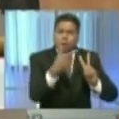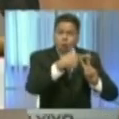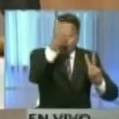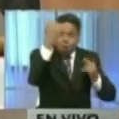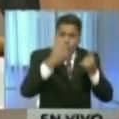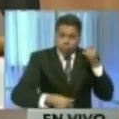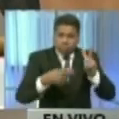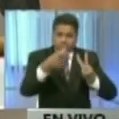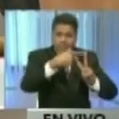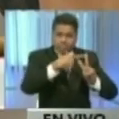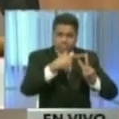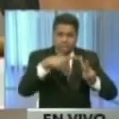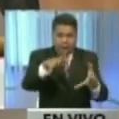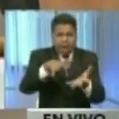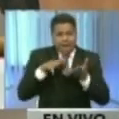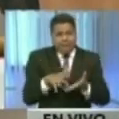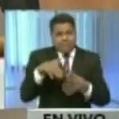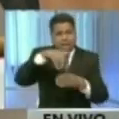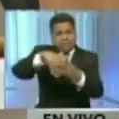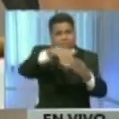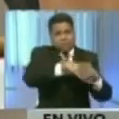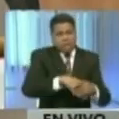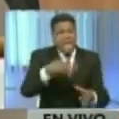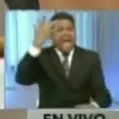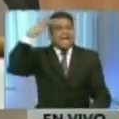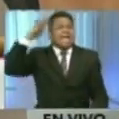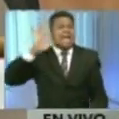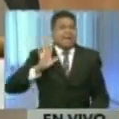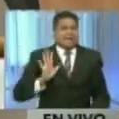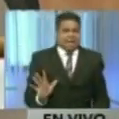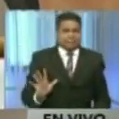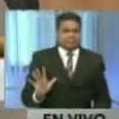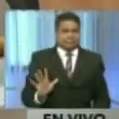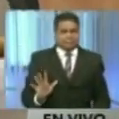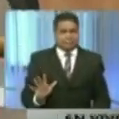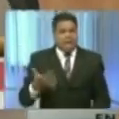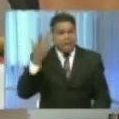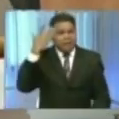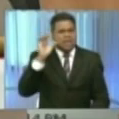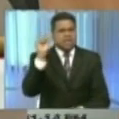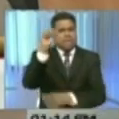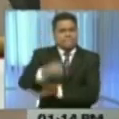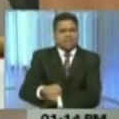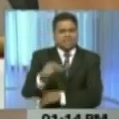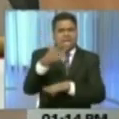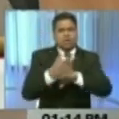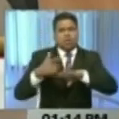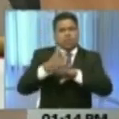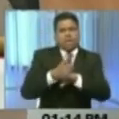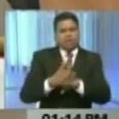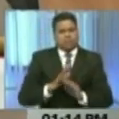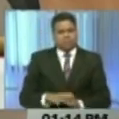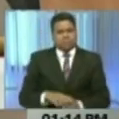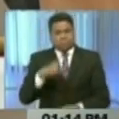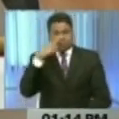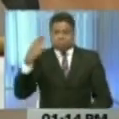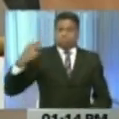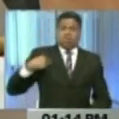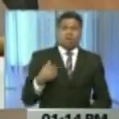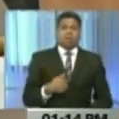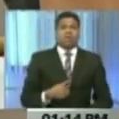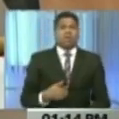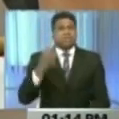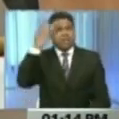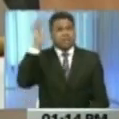creen con la potestad de derrocar al gobierno y de subrogarse además competencias